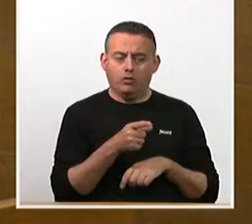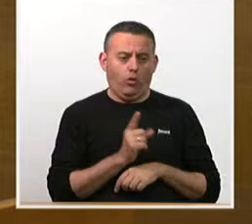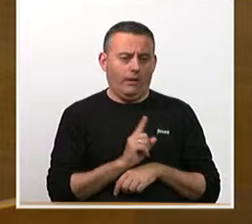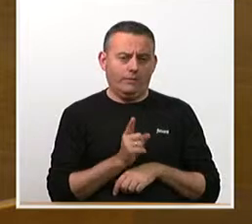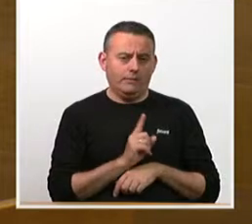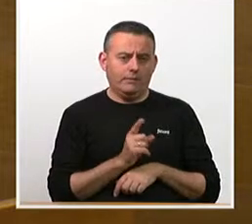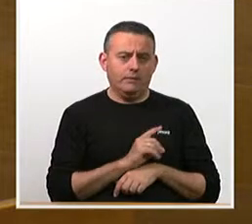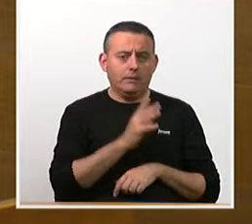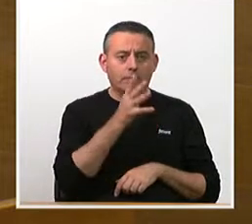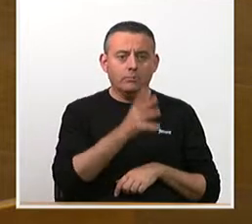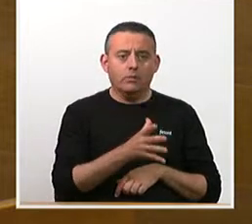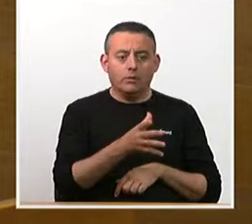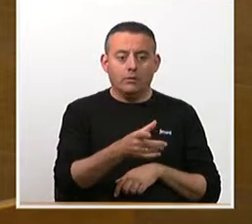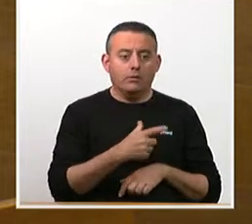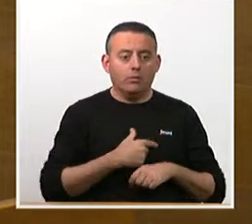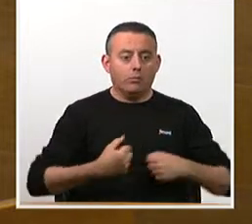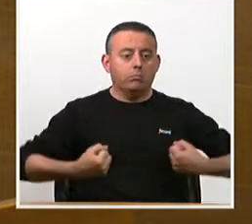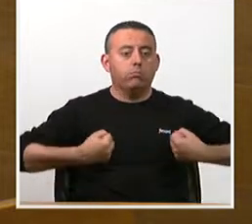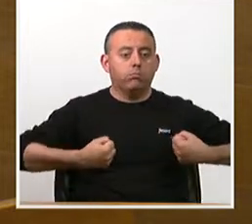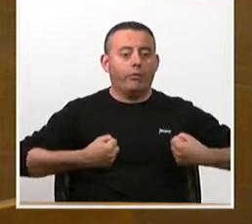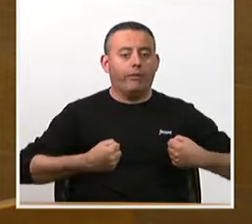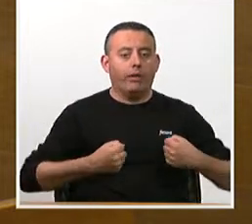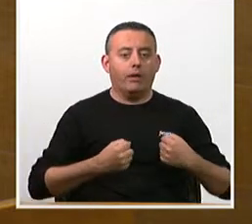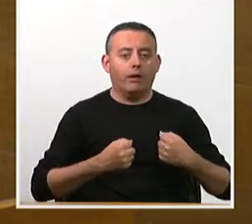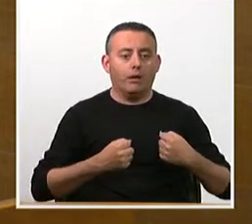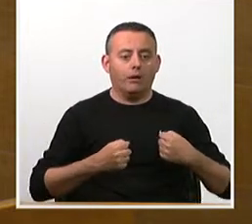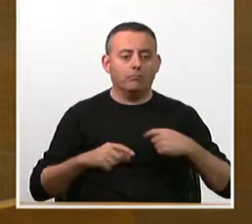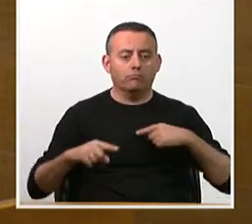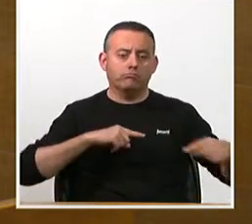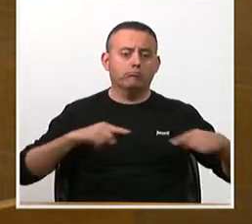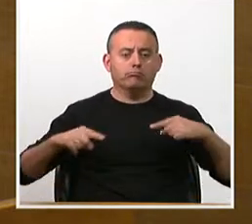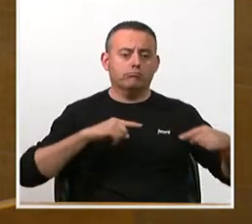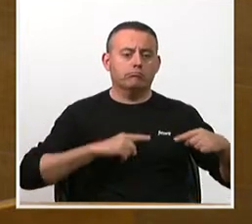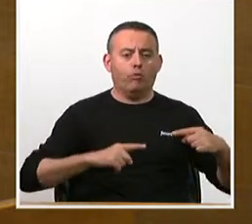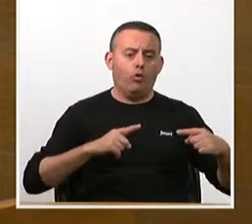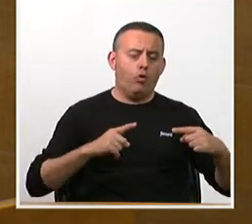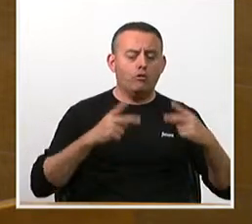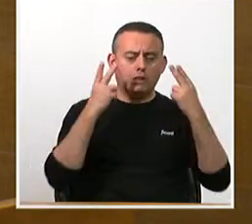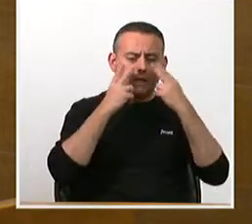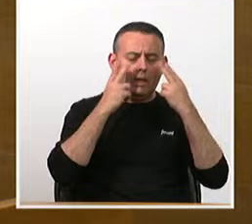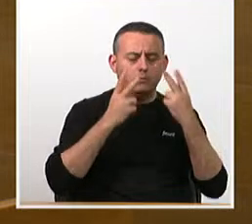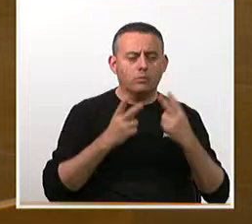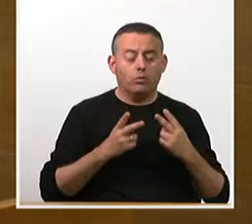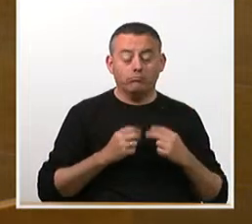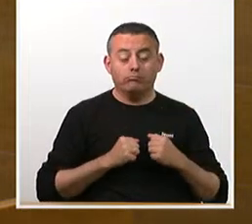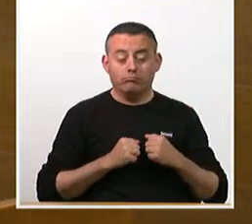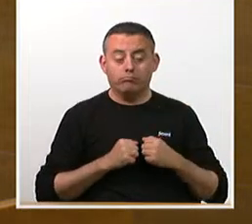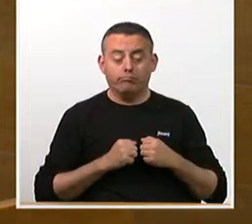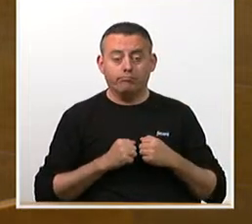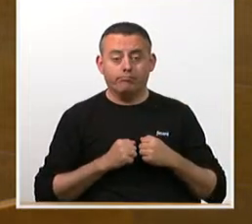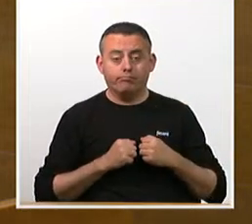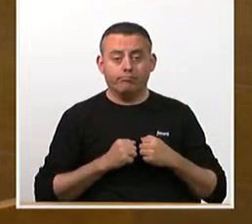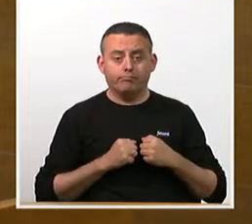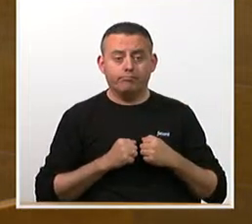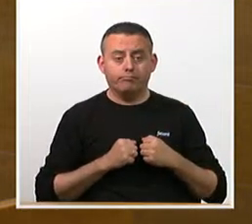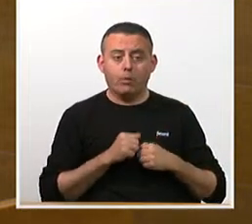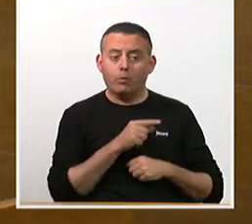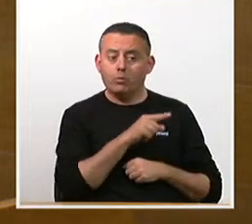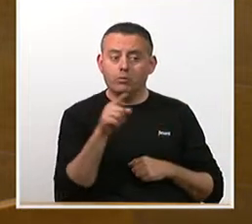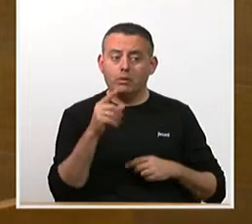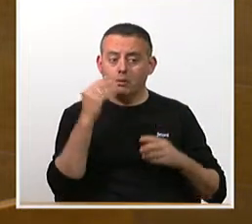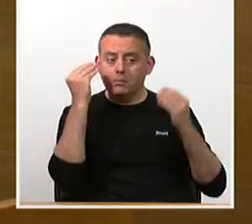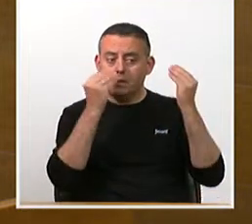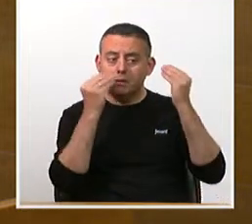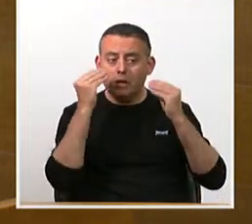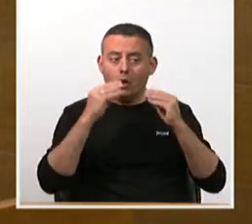deun person El Poder y de es el de sectar ocupa la manera en Queens relar